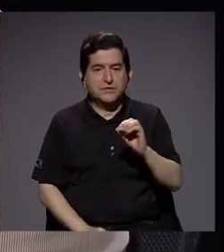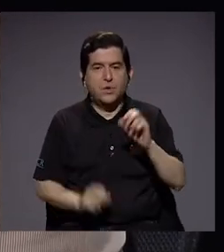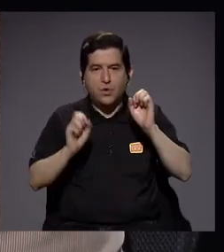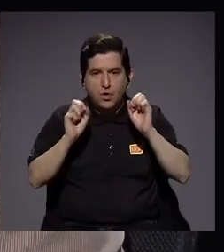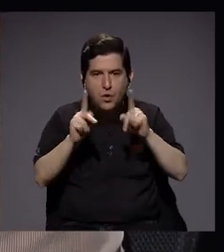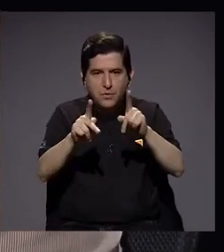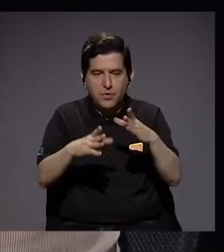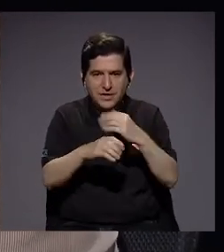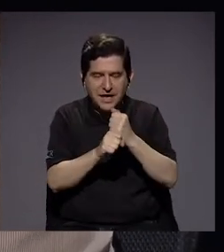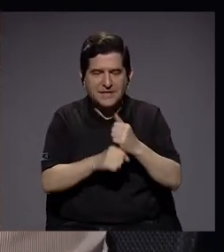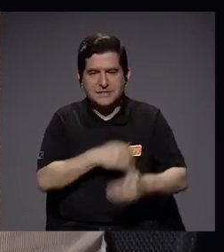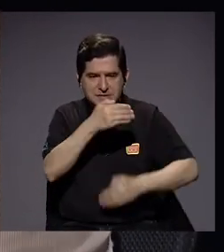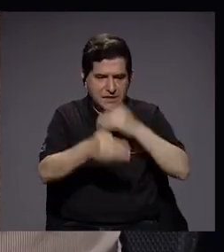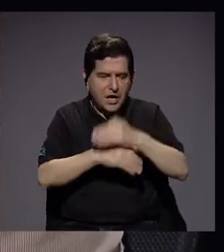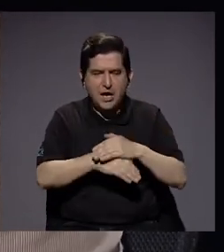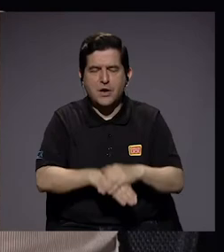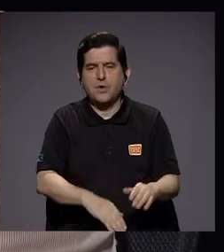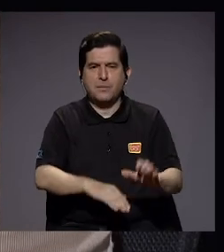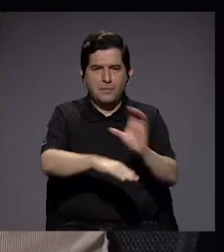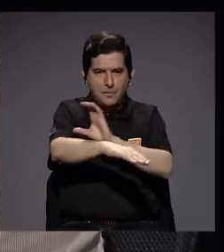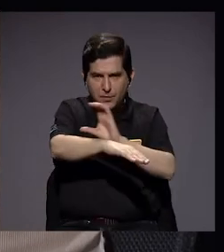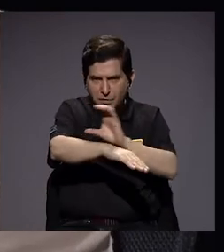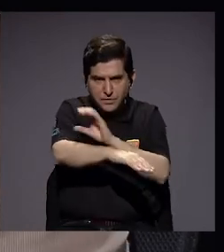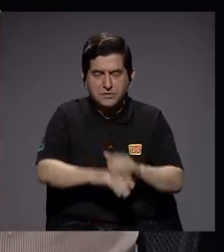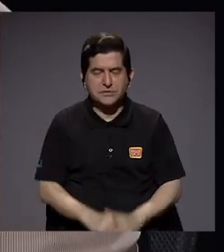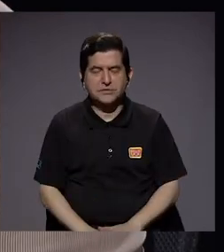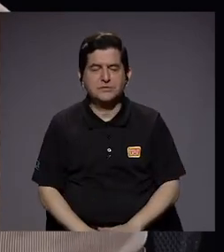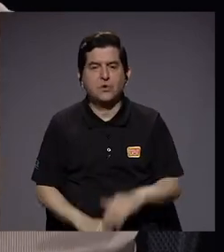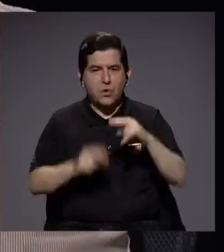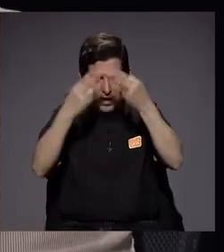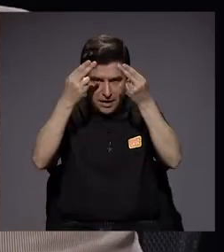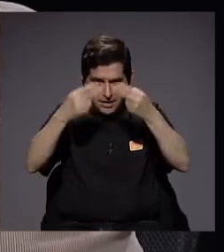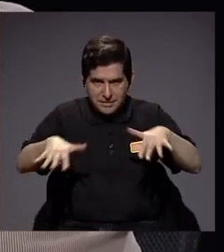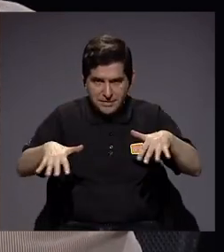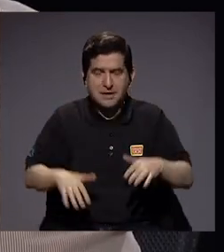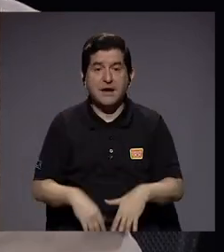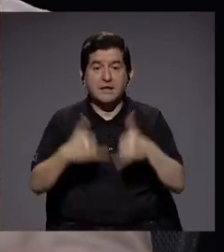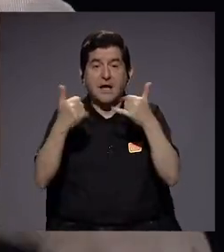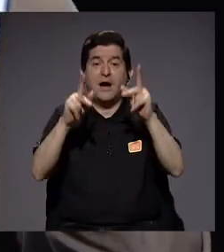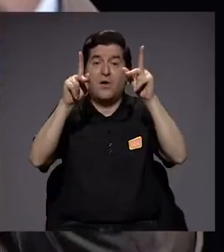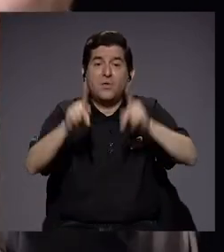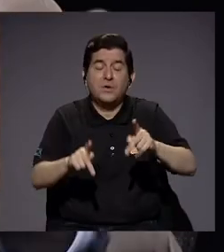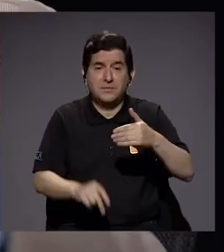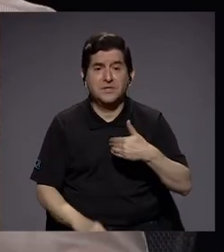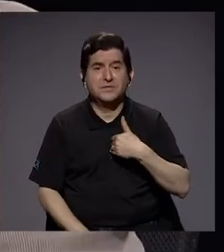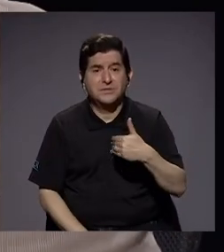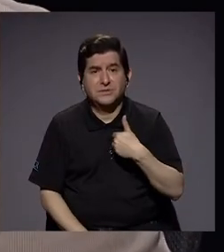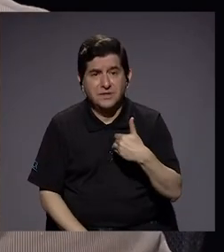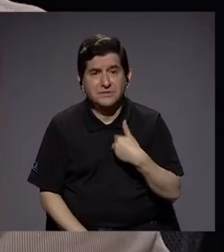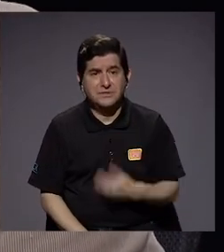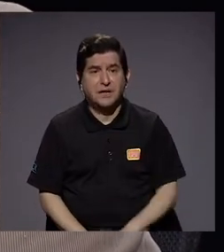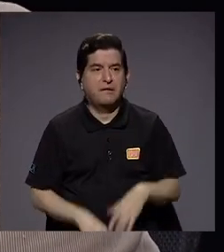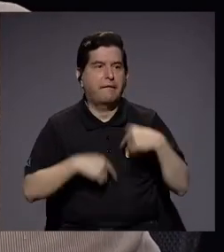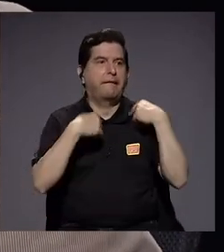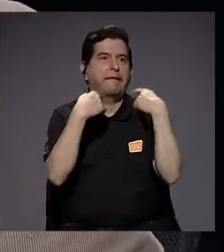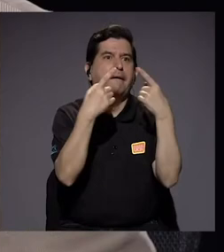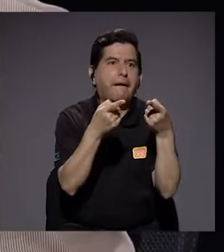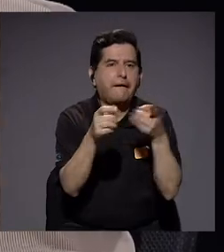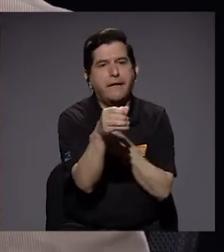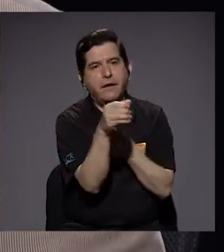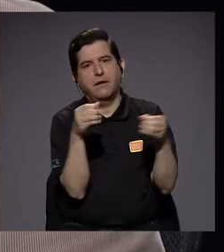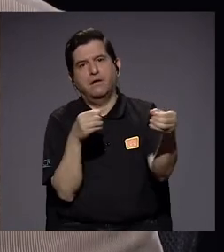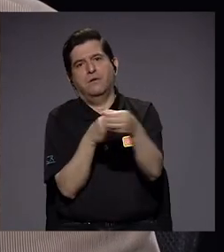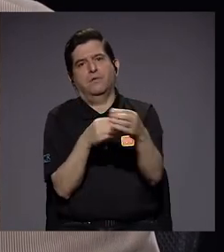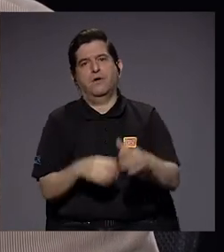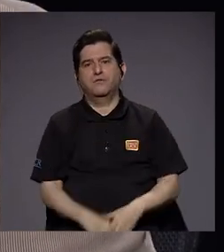la posibilidad de hacer trámites digitales, no es posible que a estas alturas las personas estén teniendo que acudir, por